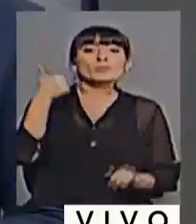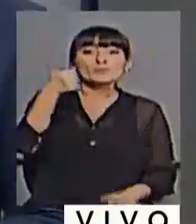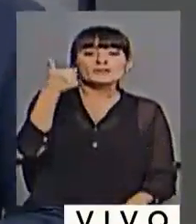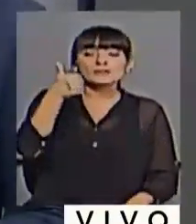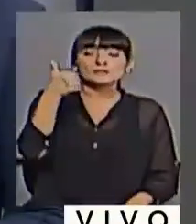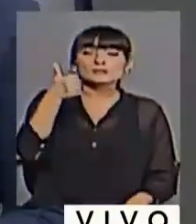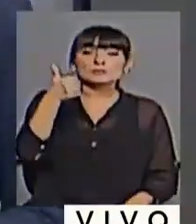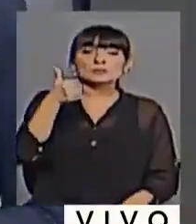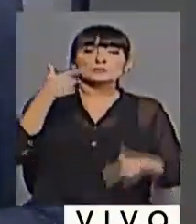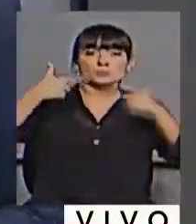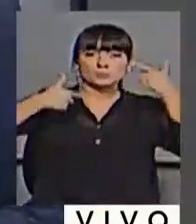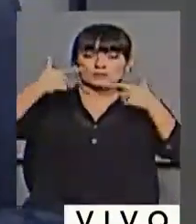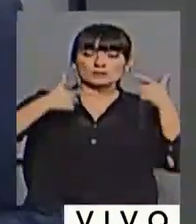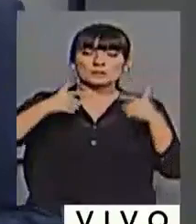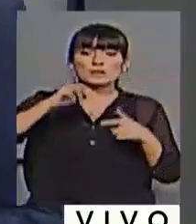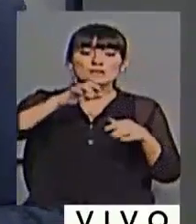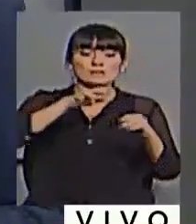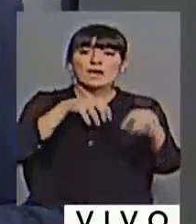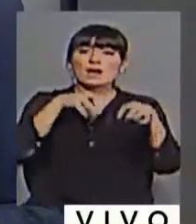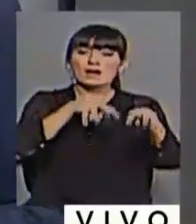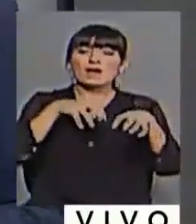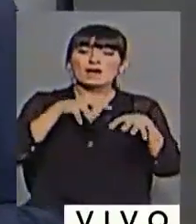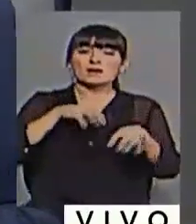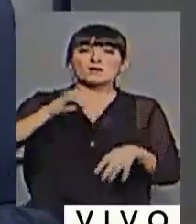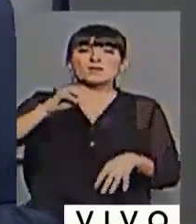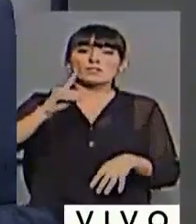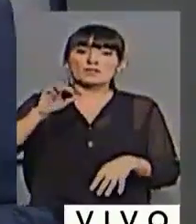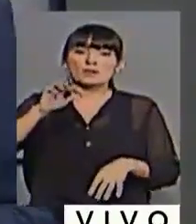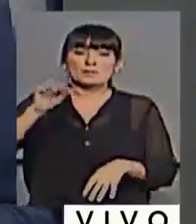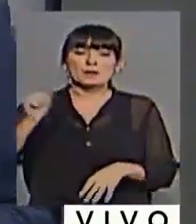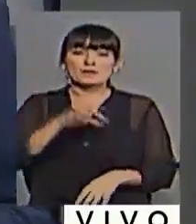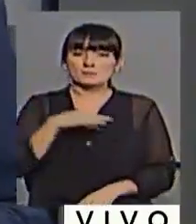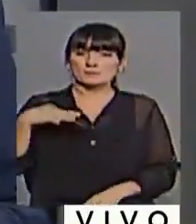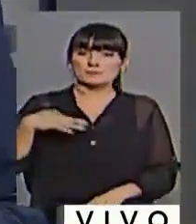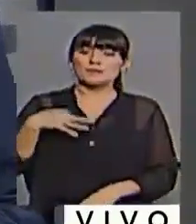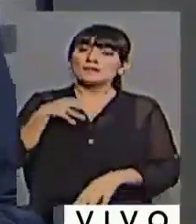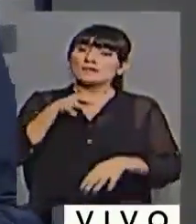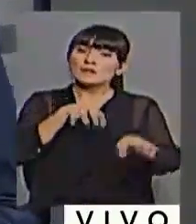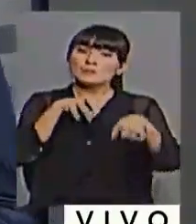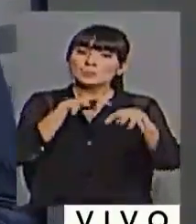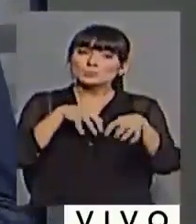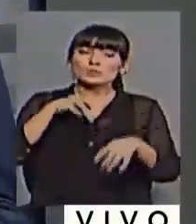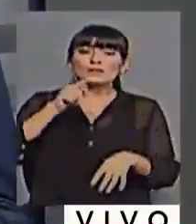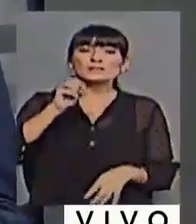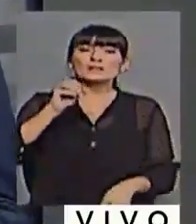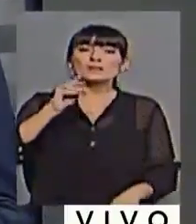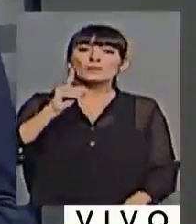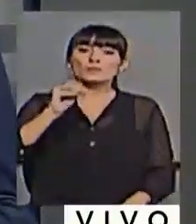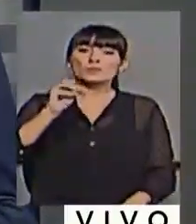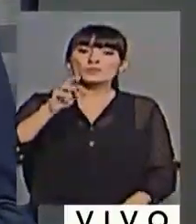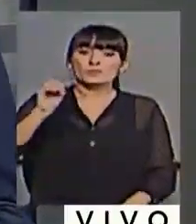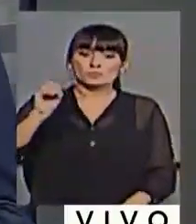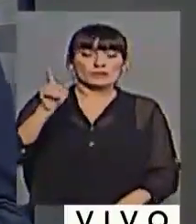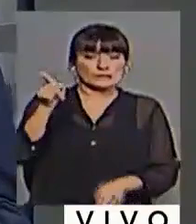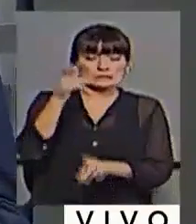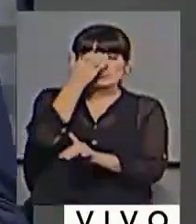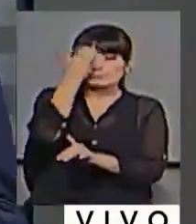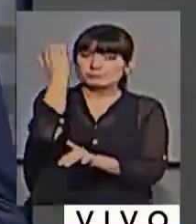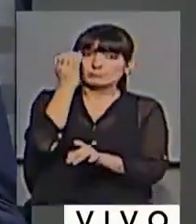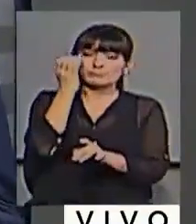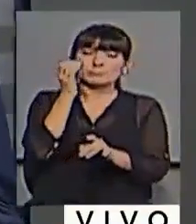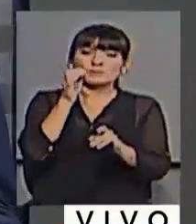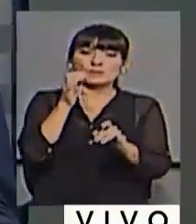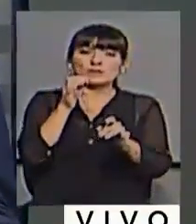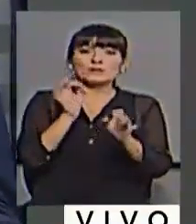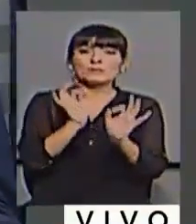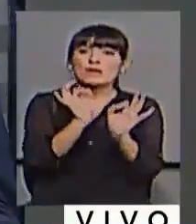Políticas Agrarias, la famosa ODEPA, del Ministerio de Agricultura, a Teodoro Rivas, especialista de primera línea. Así que ya lo sabe,